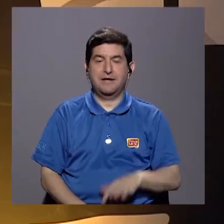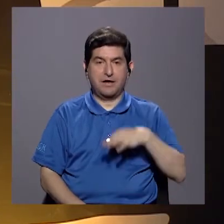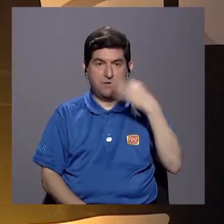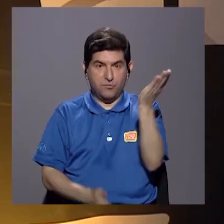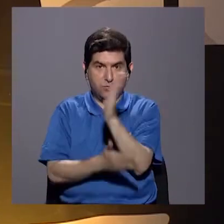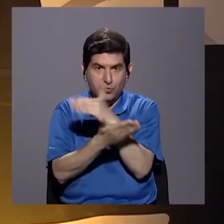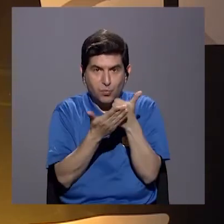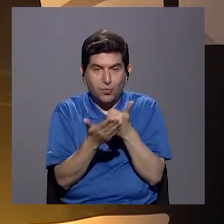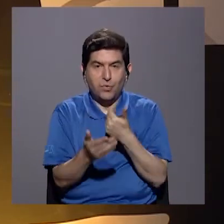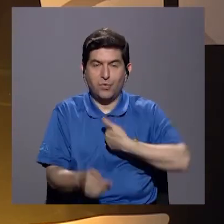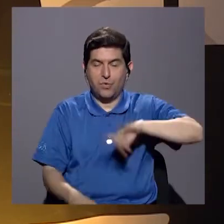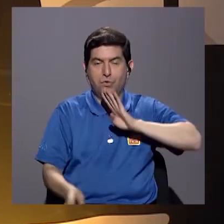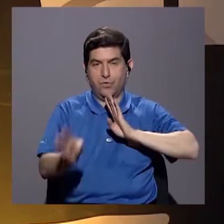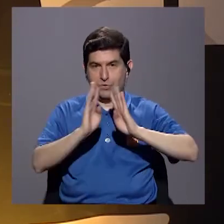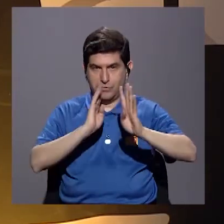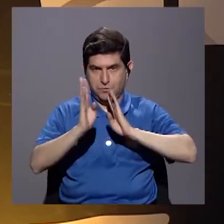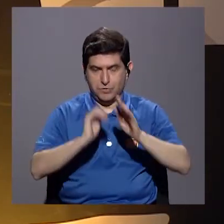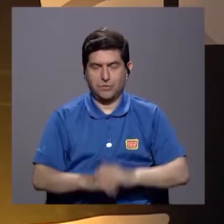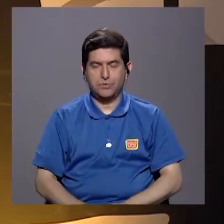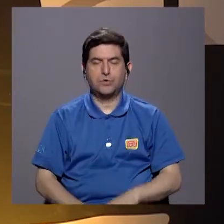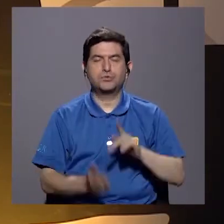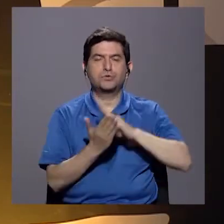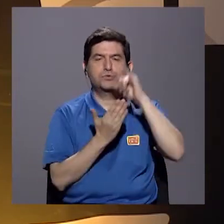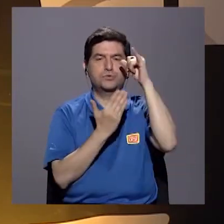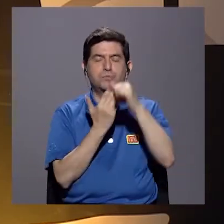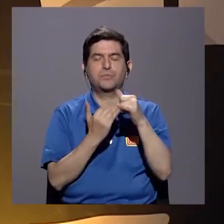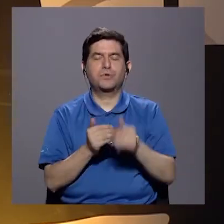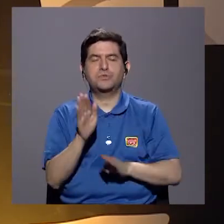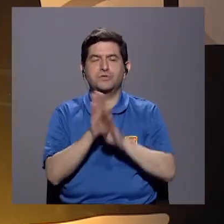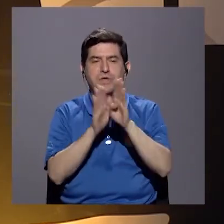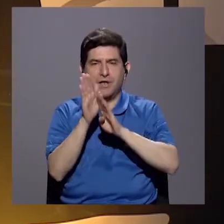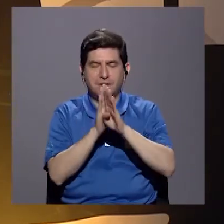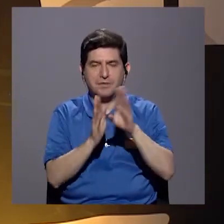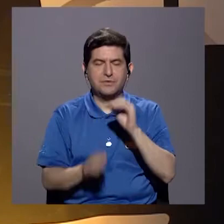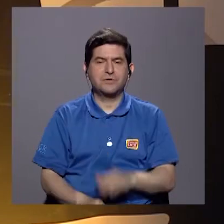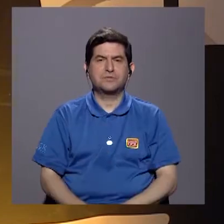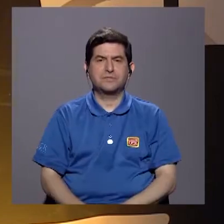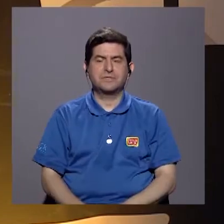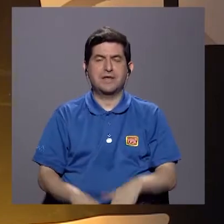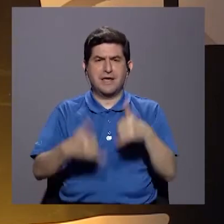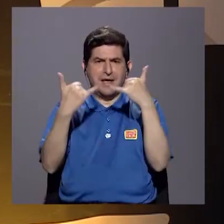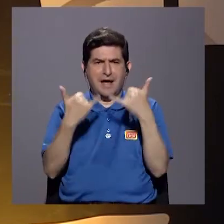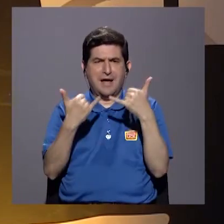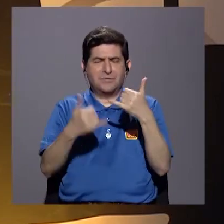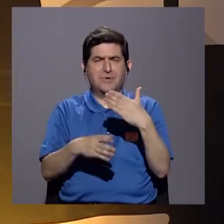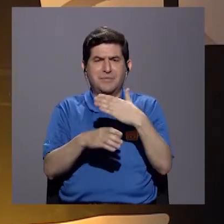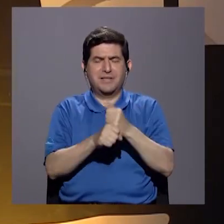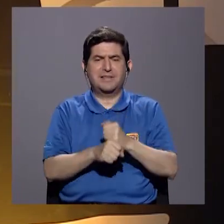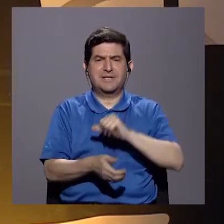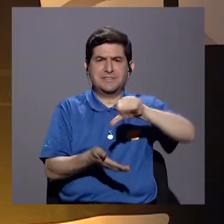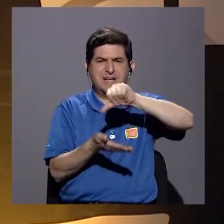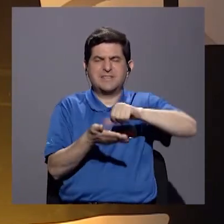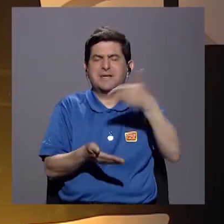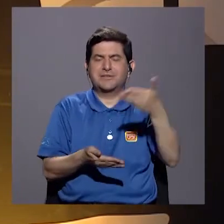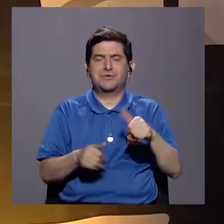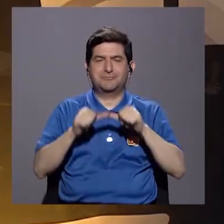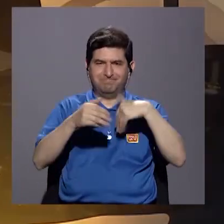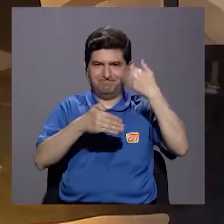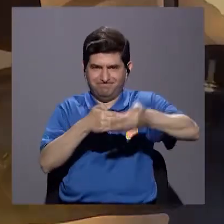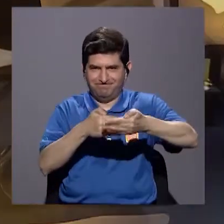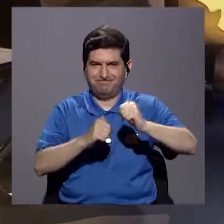próximo segmento de cuáles son los proyectos que se están desarrollando y en qué está en estos momentos el Senat. Ya